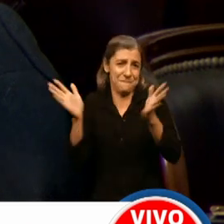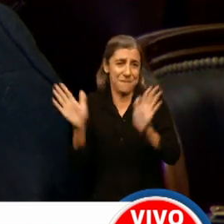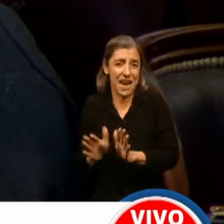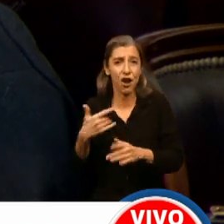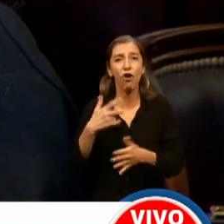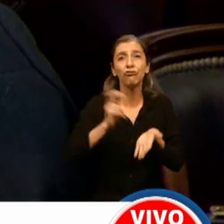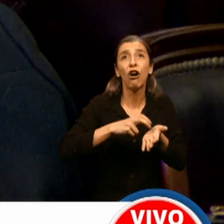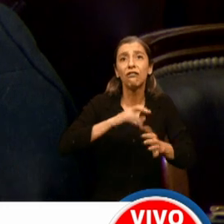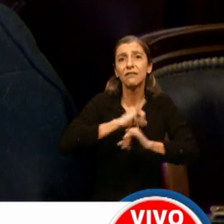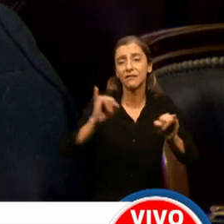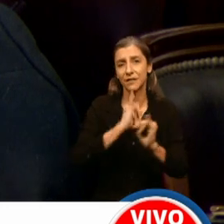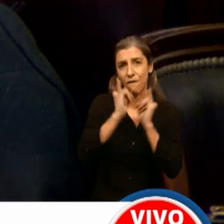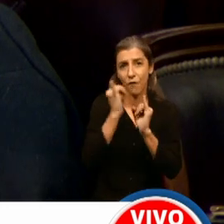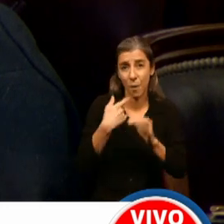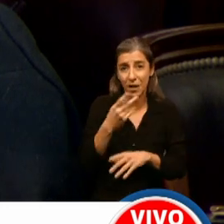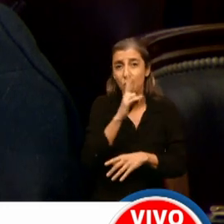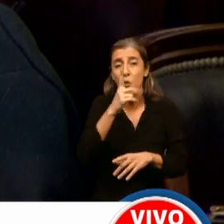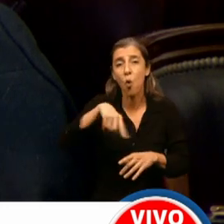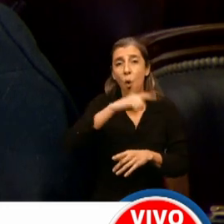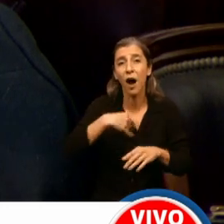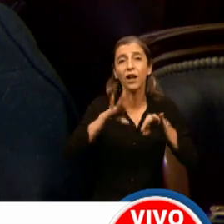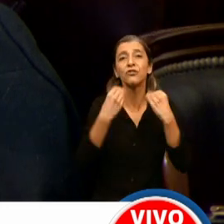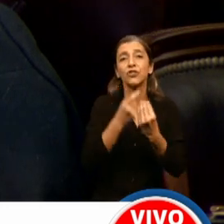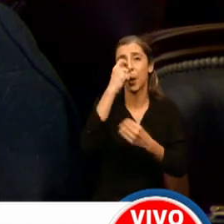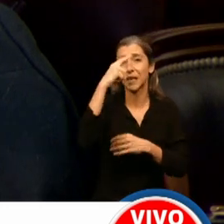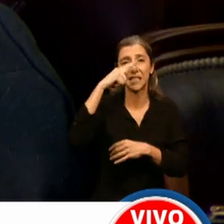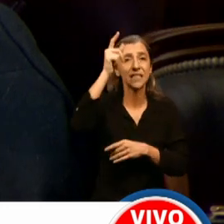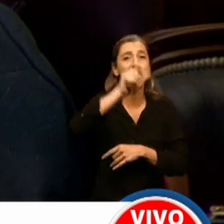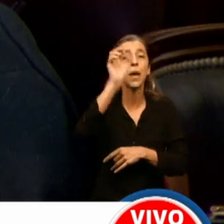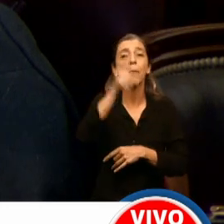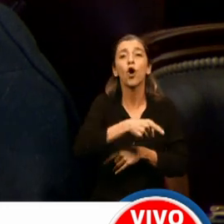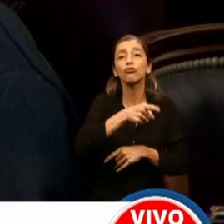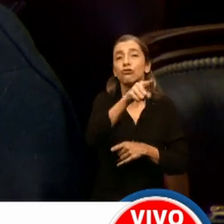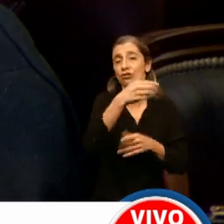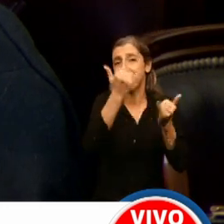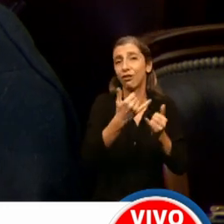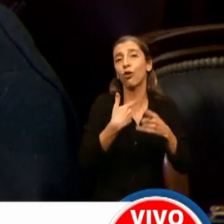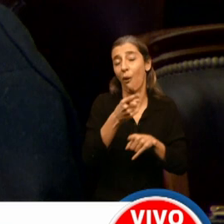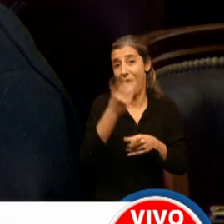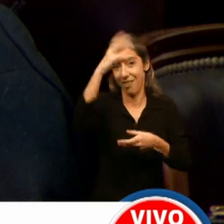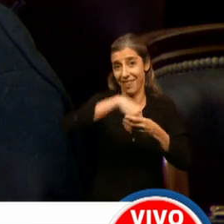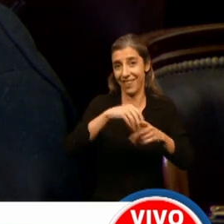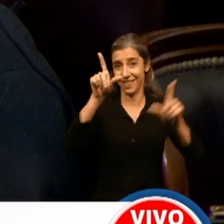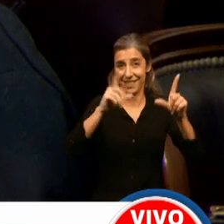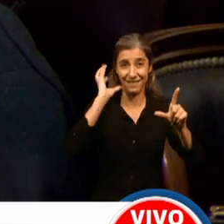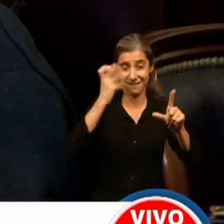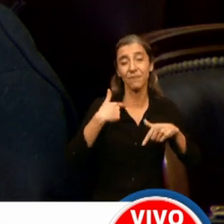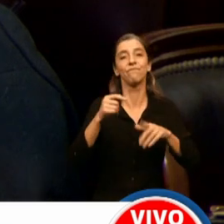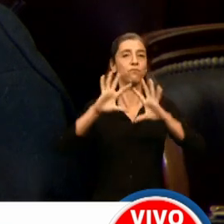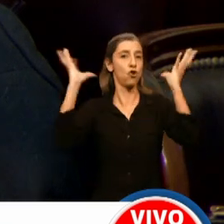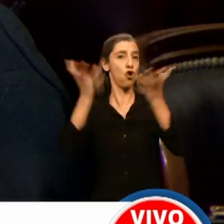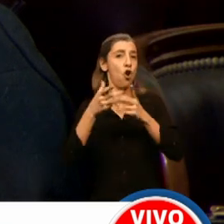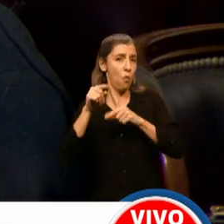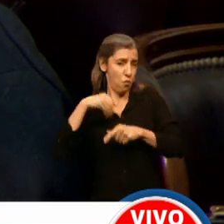informadas por mujeres apenas el 27 por ciento en argentina según un estudio del proyecto del mo de monitoreo global de